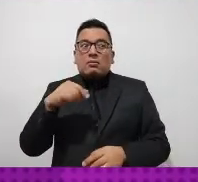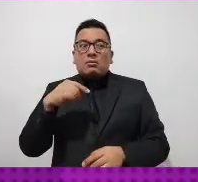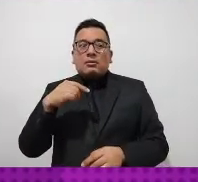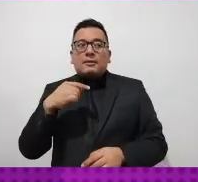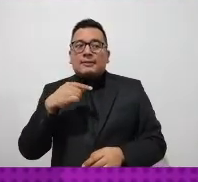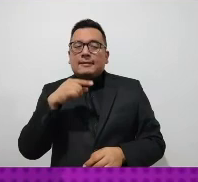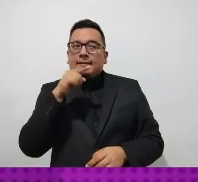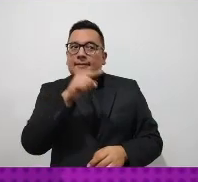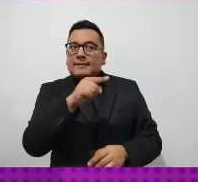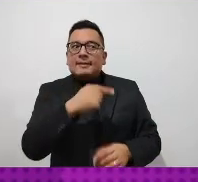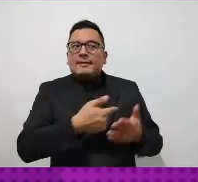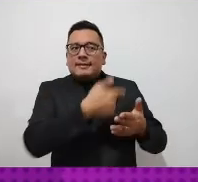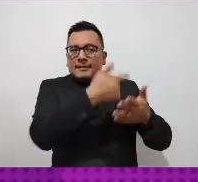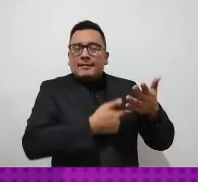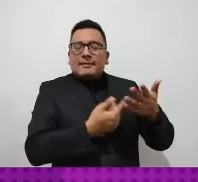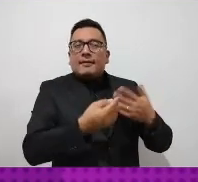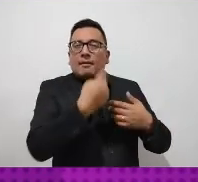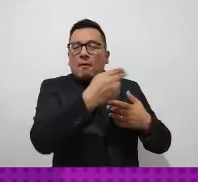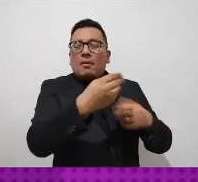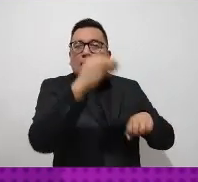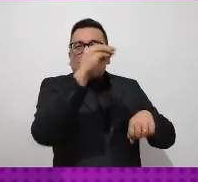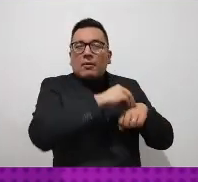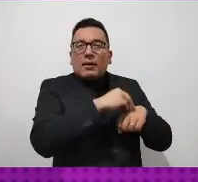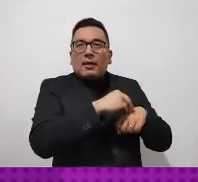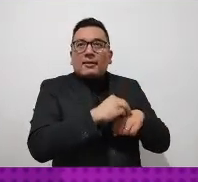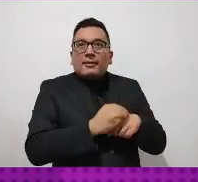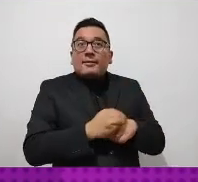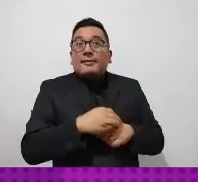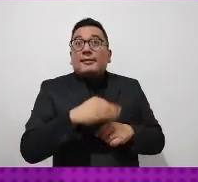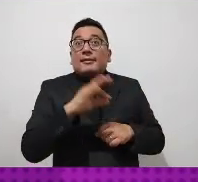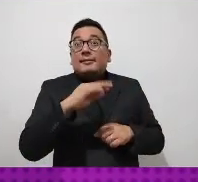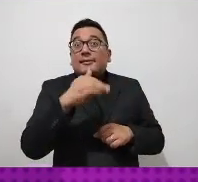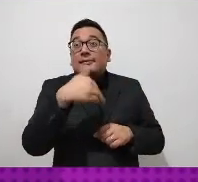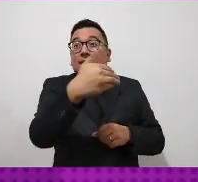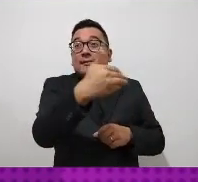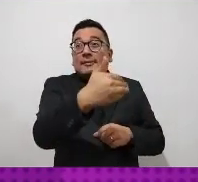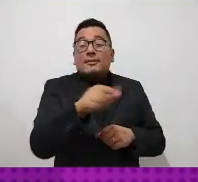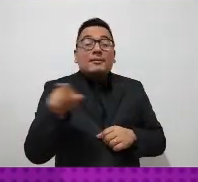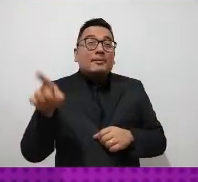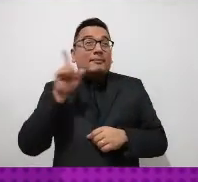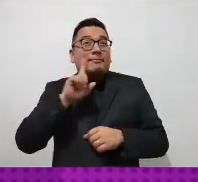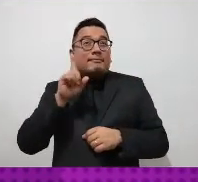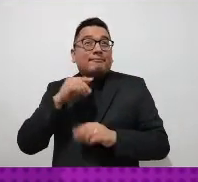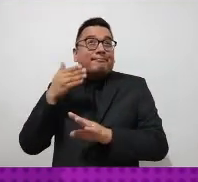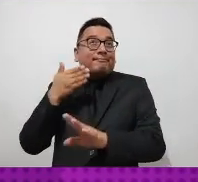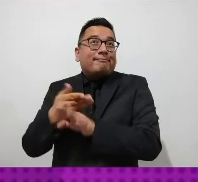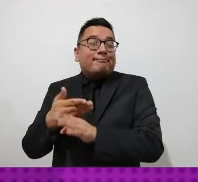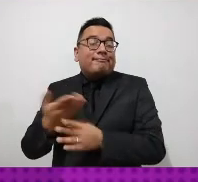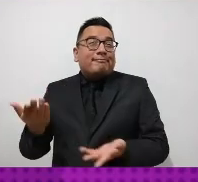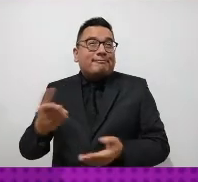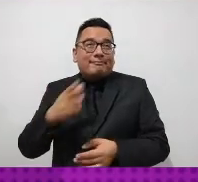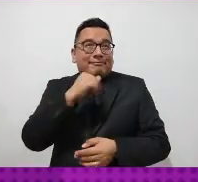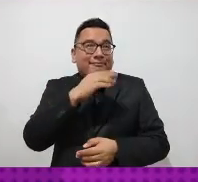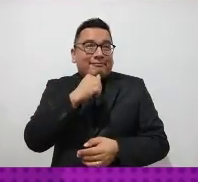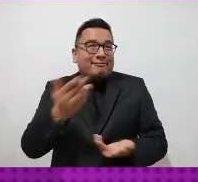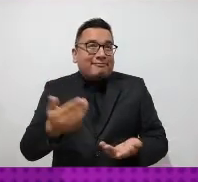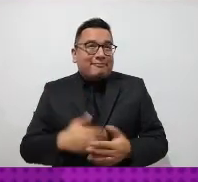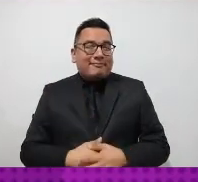sanción, puede traer aparejado que no puedan postularse para cargos de elección popular.